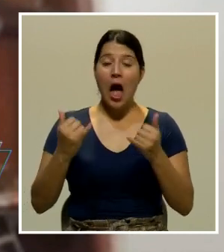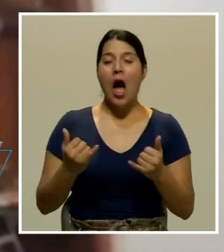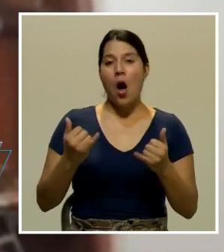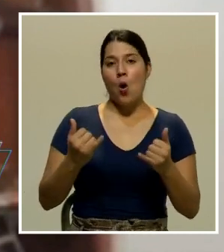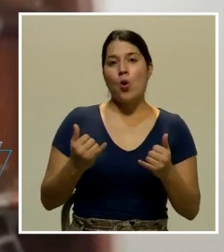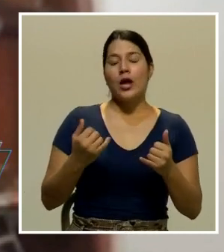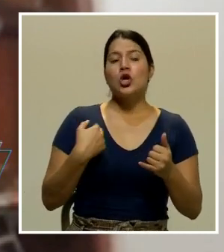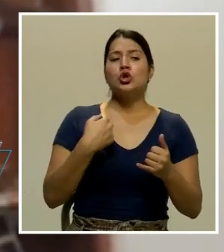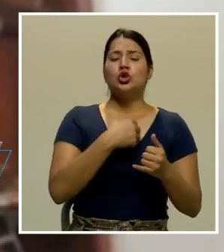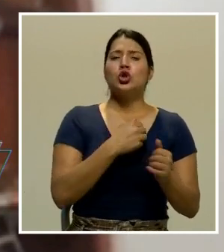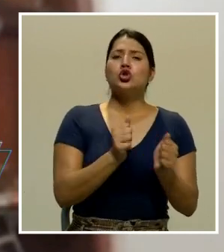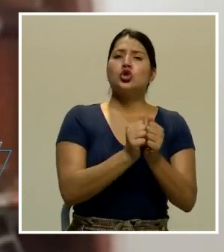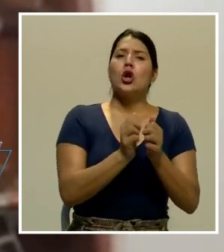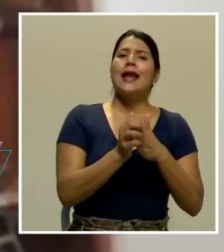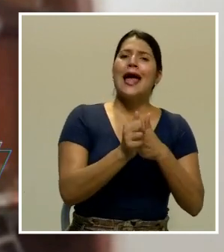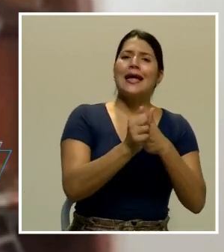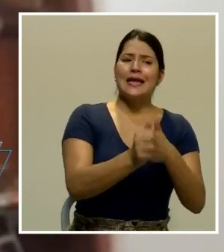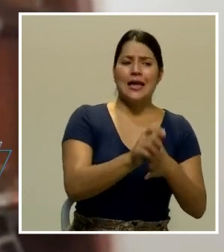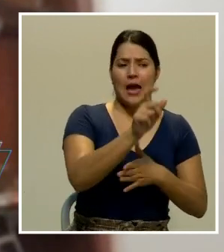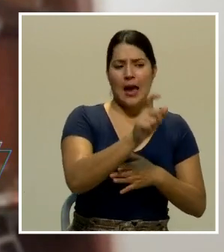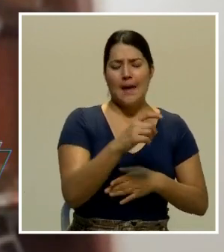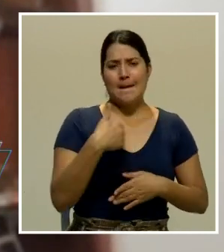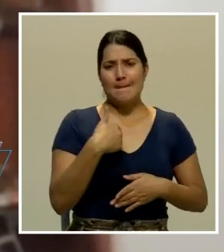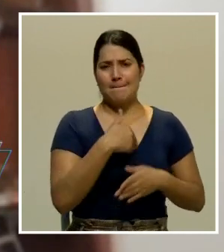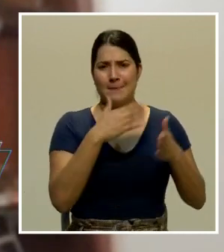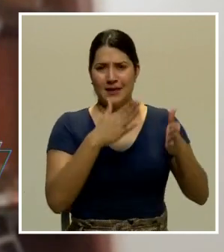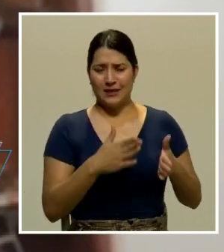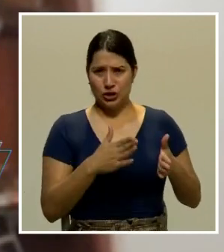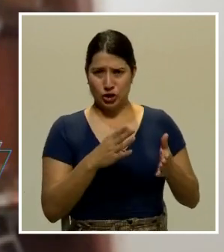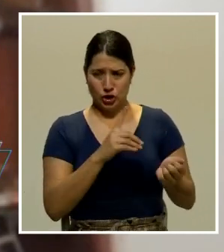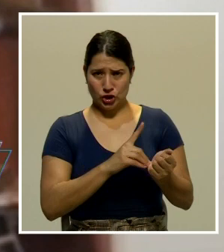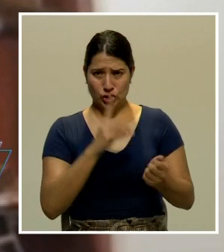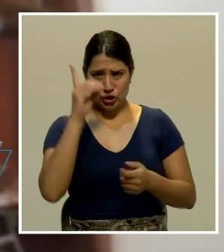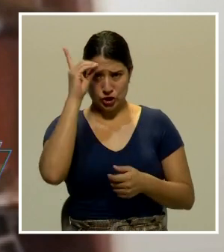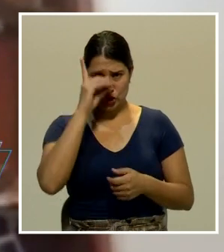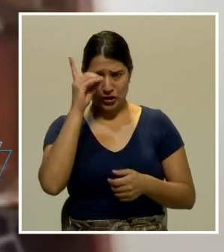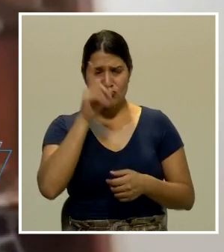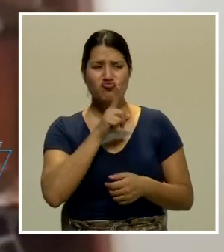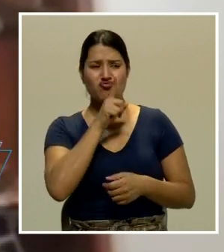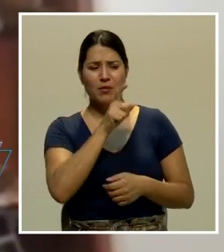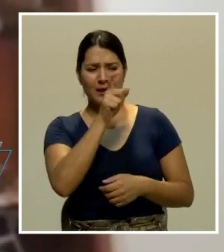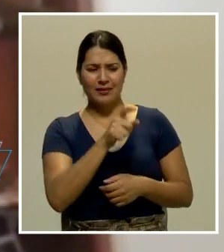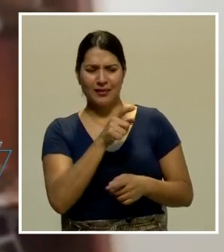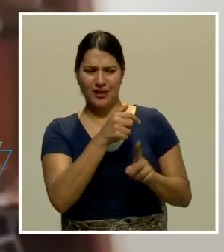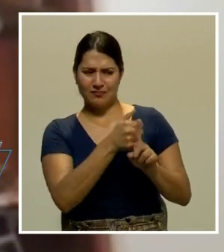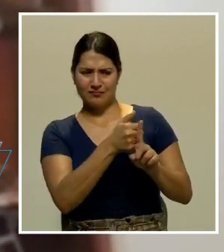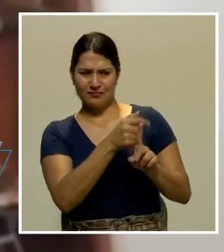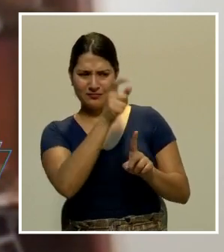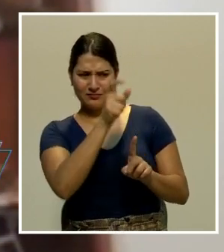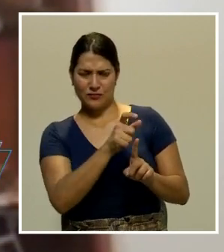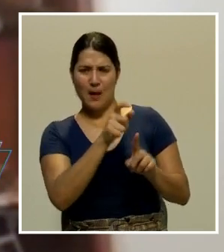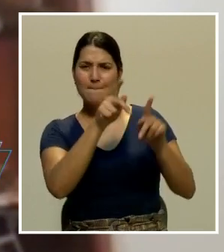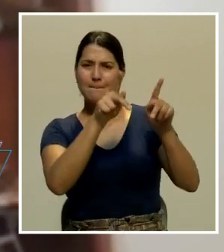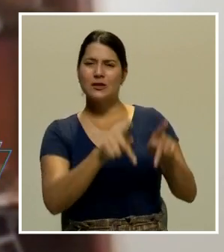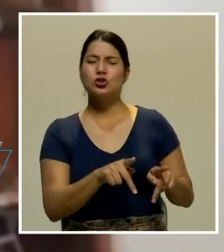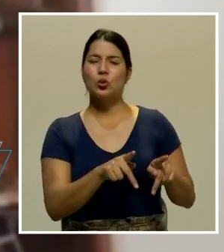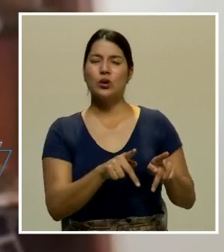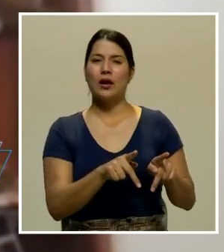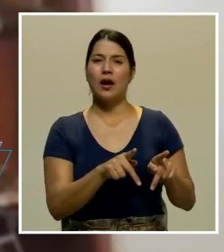quien ha sido pues realmente una persona que ha manejado de una